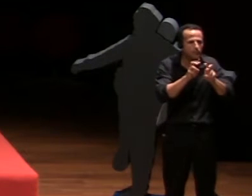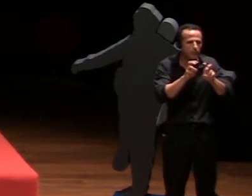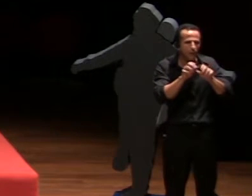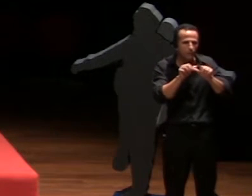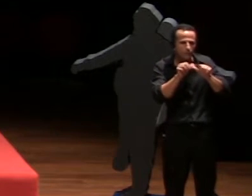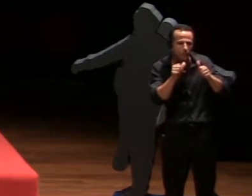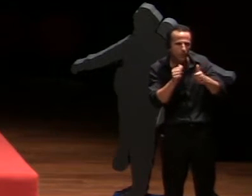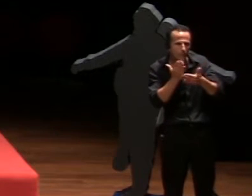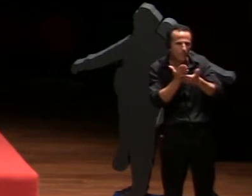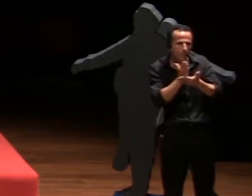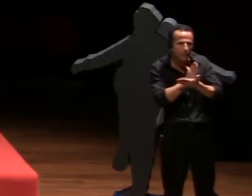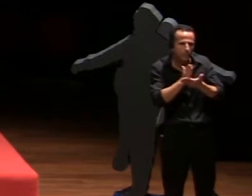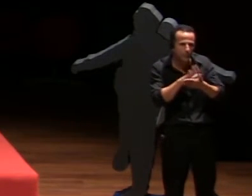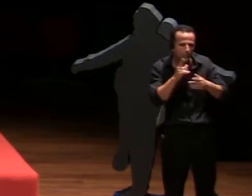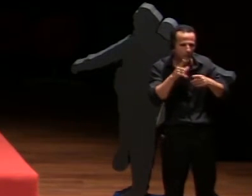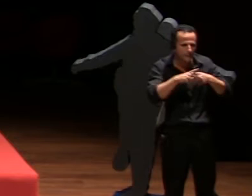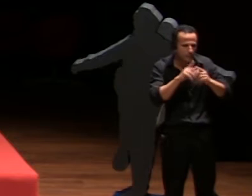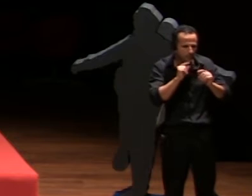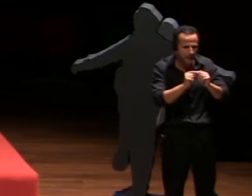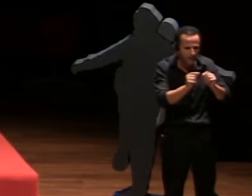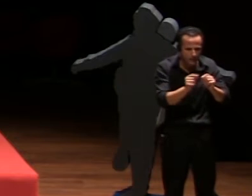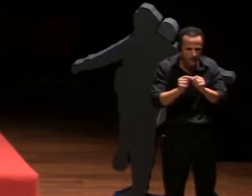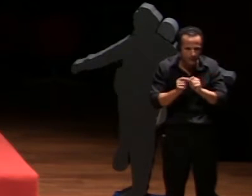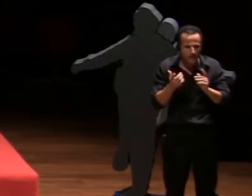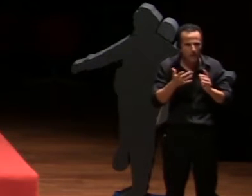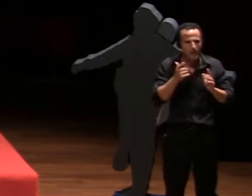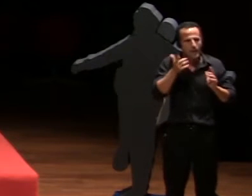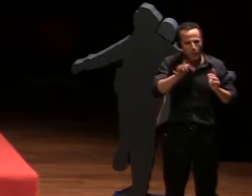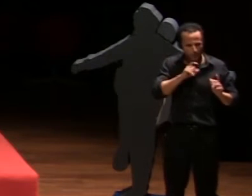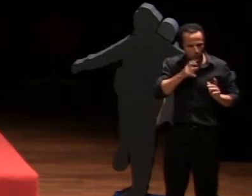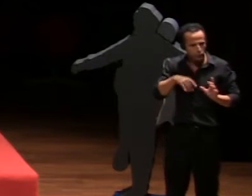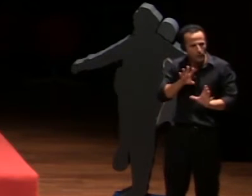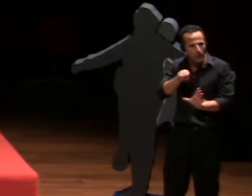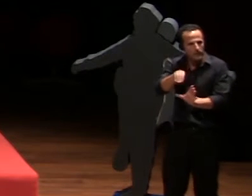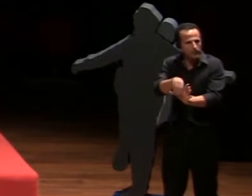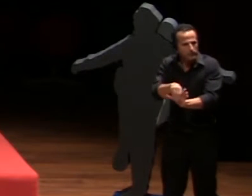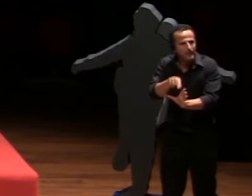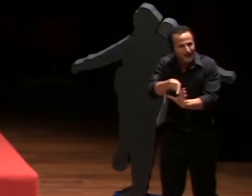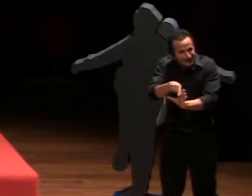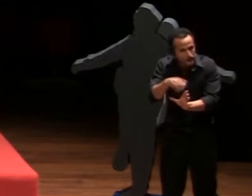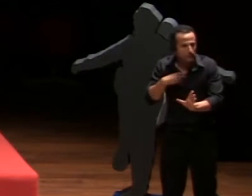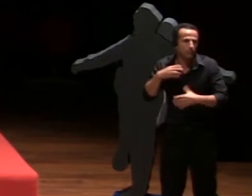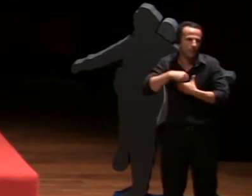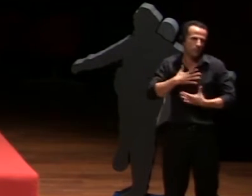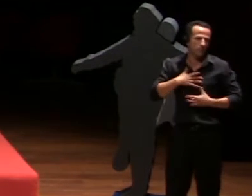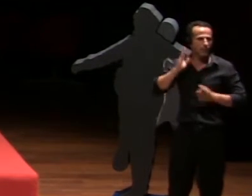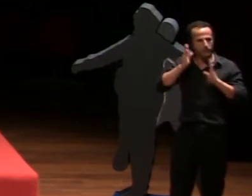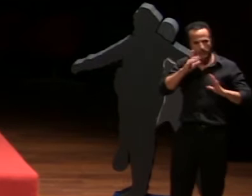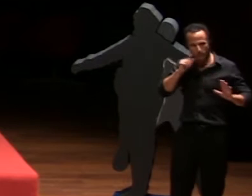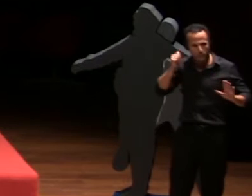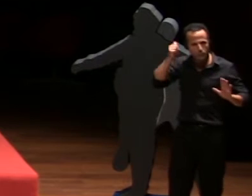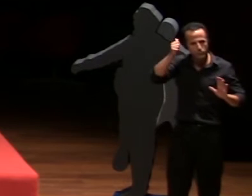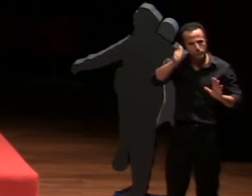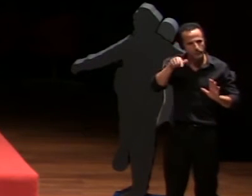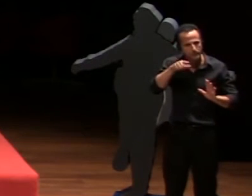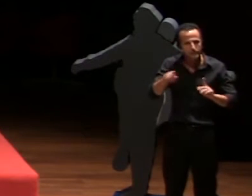proporción entre los instrumentos de medida y el tamaño del efecto de nuestras intervenciones es lo que nos ha hecho en fisioterapia durante muchos años, en mi opinión, pues